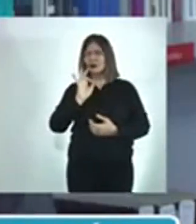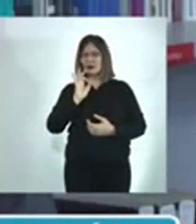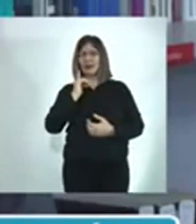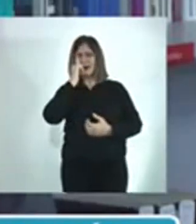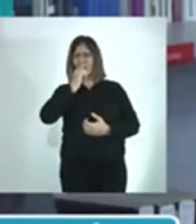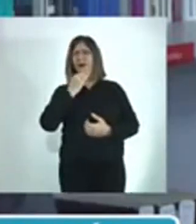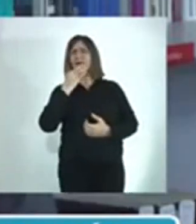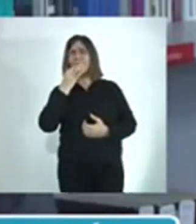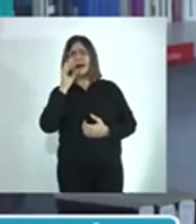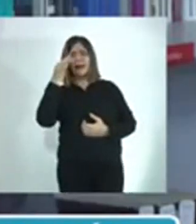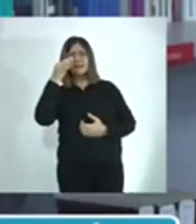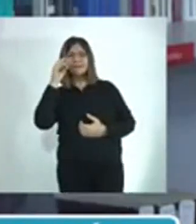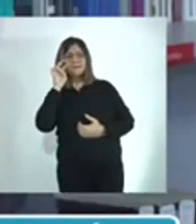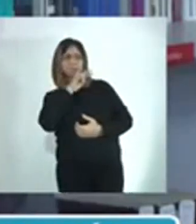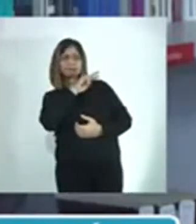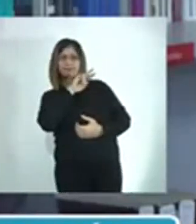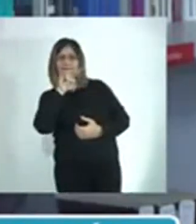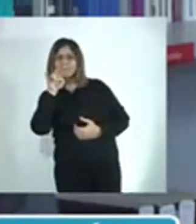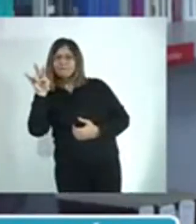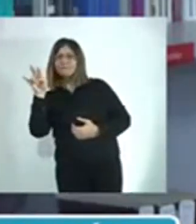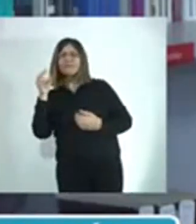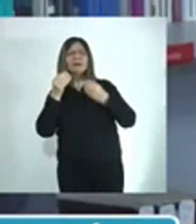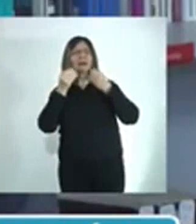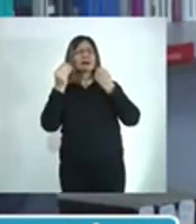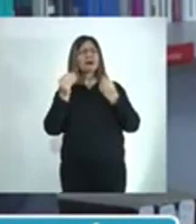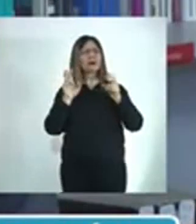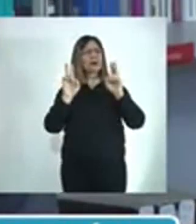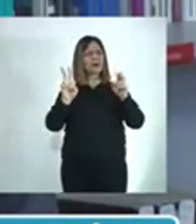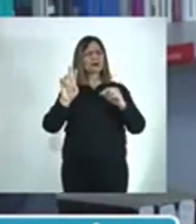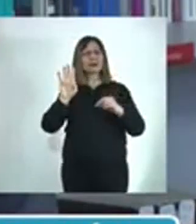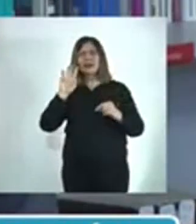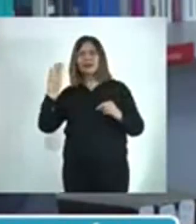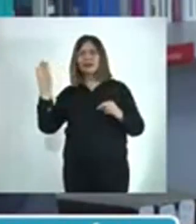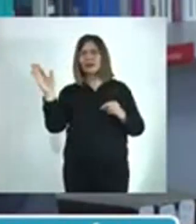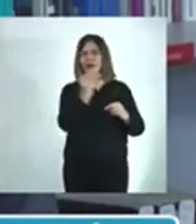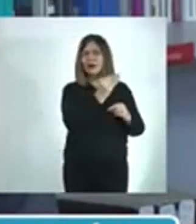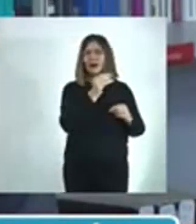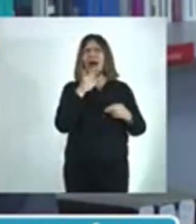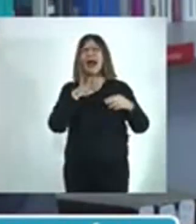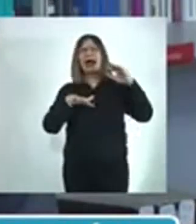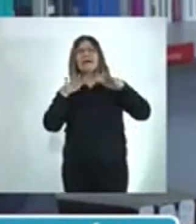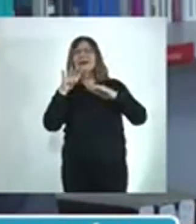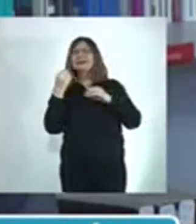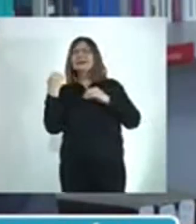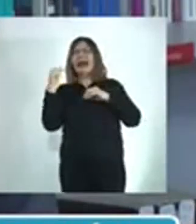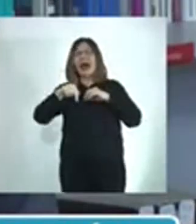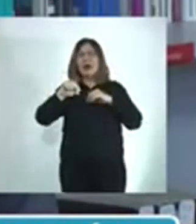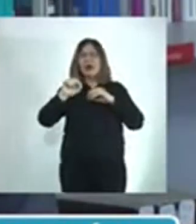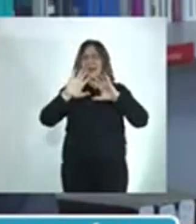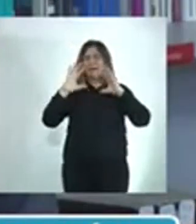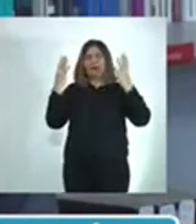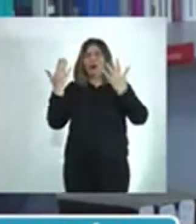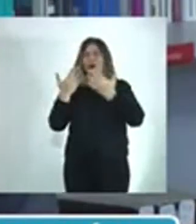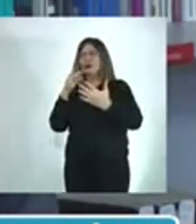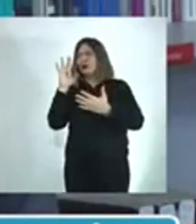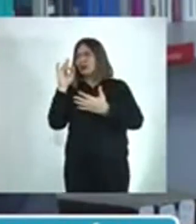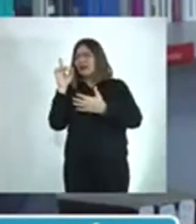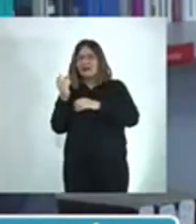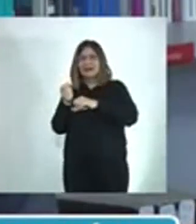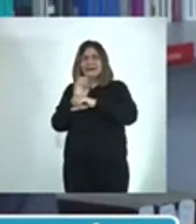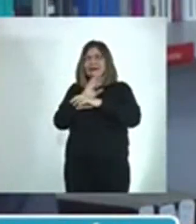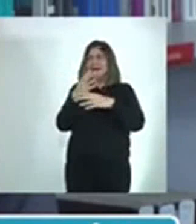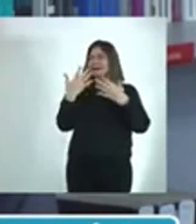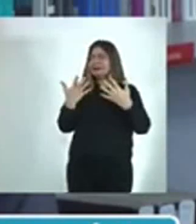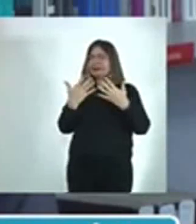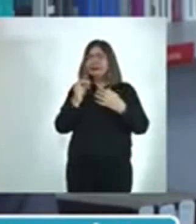estoy diciendo, la docencia también está en los momentos difíciles. No solo enseña,